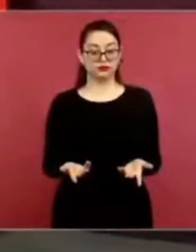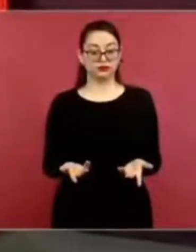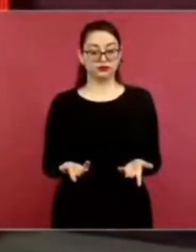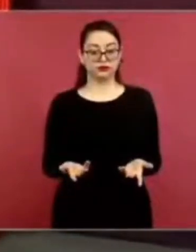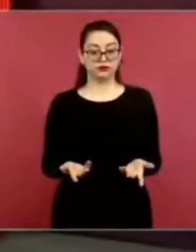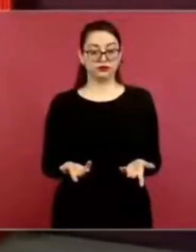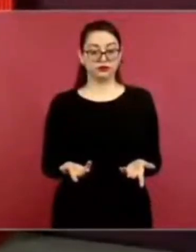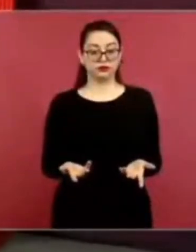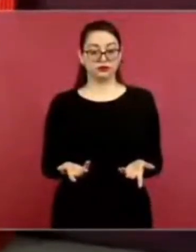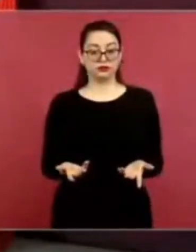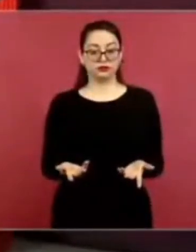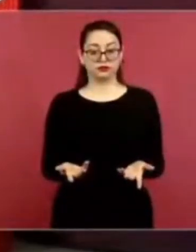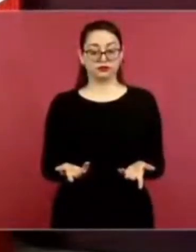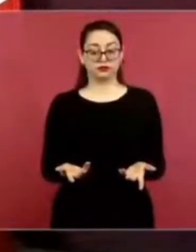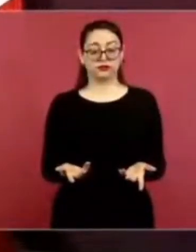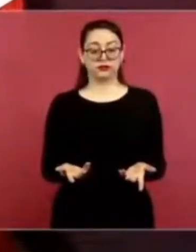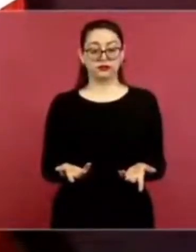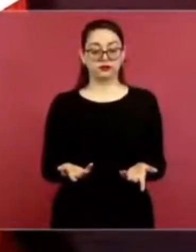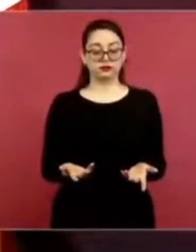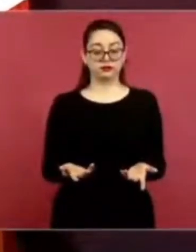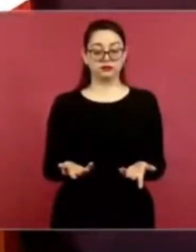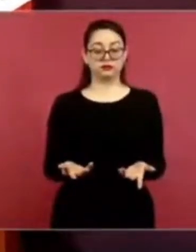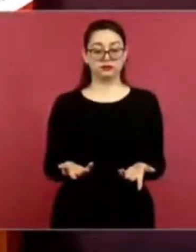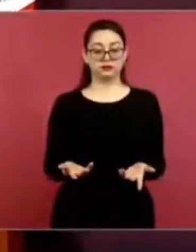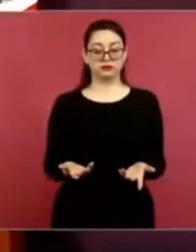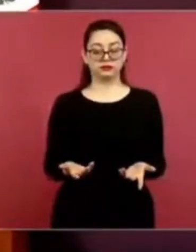cuántas sucursales operando tenemos?